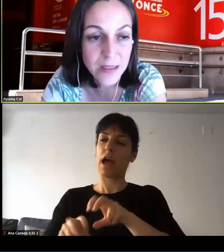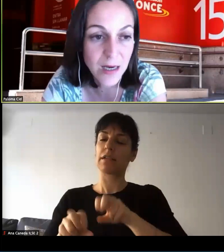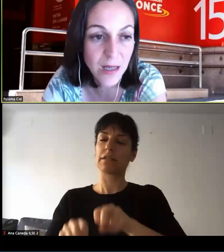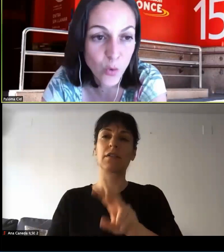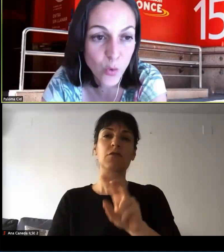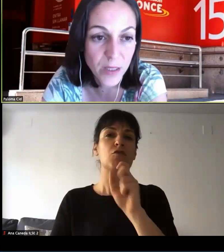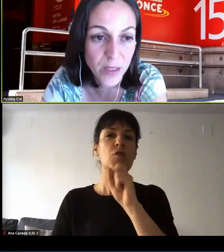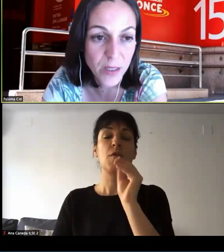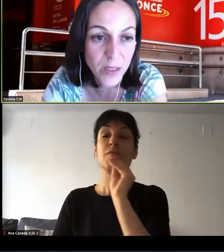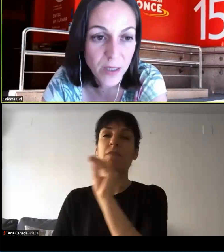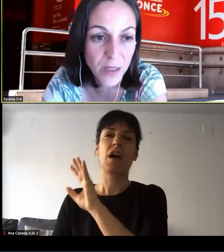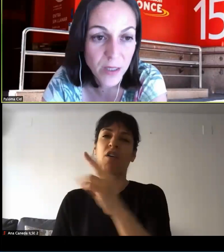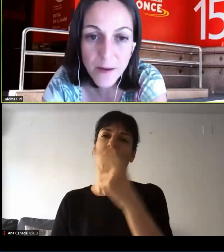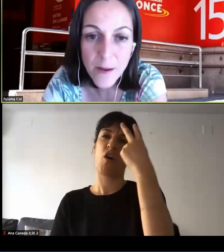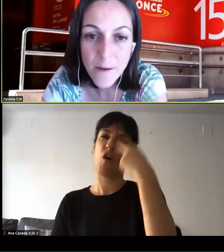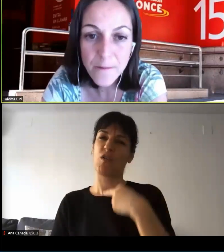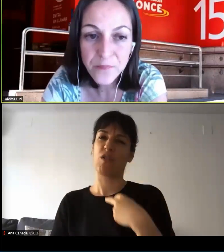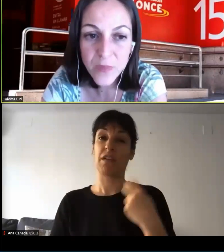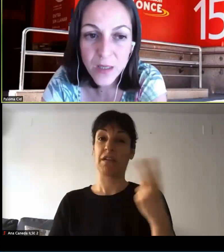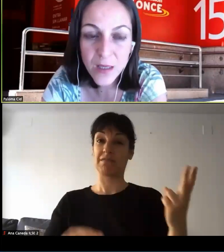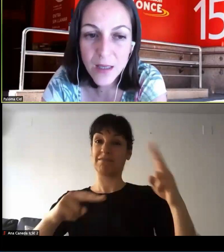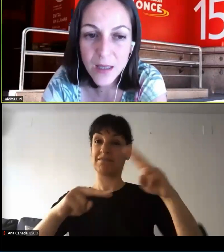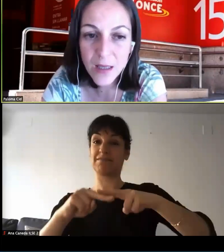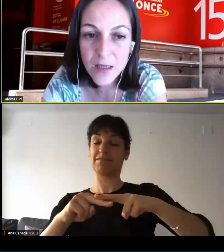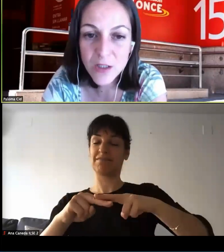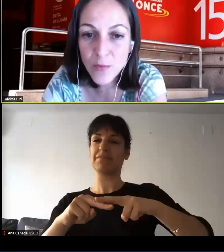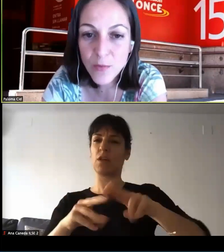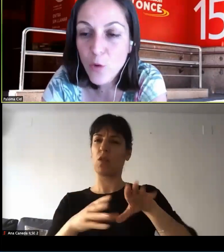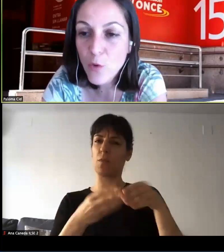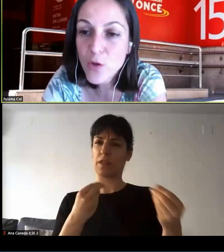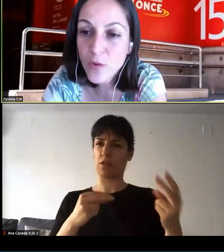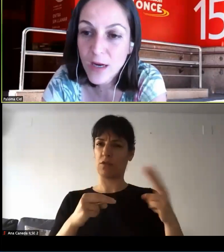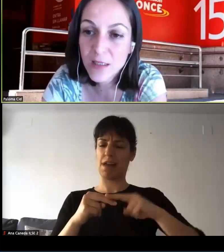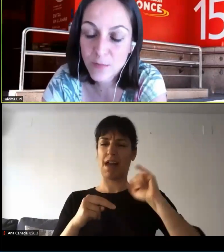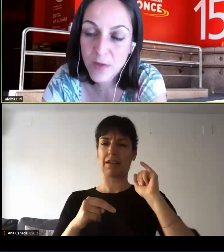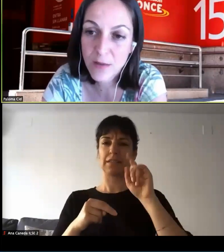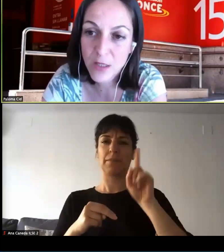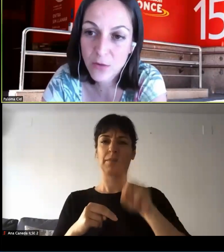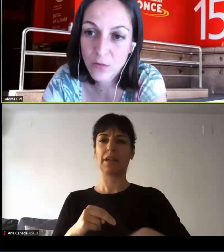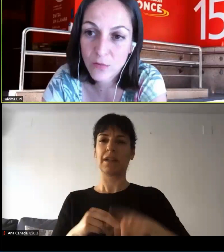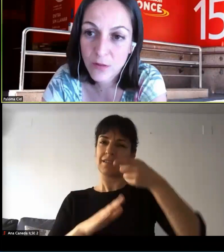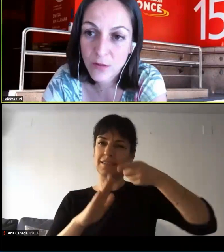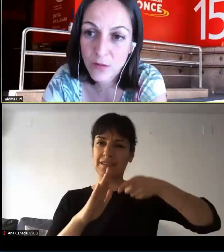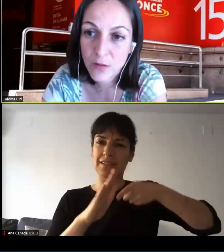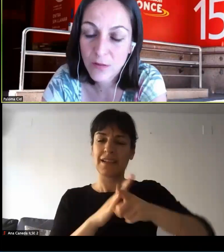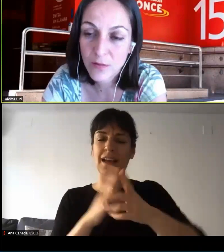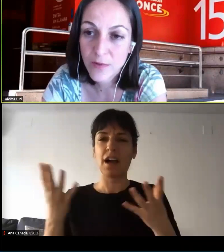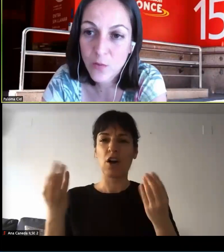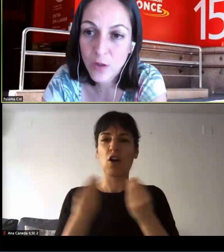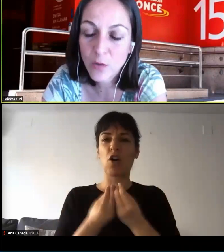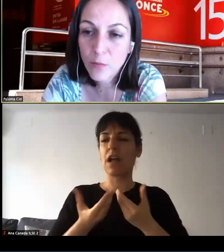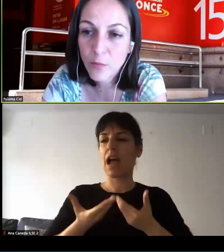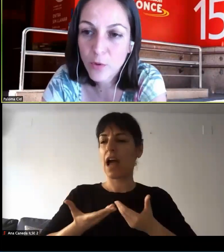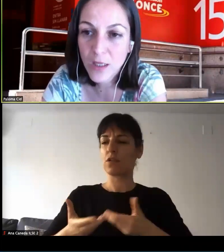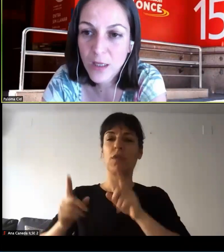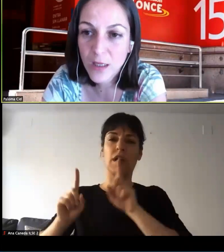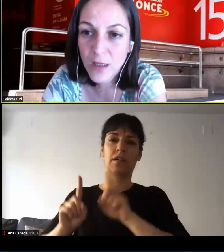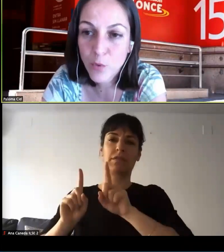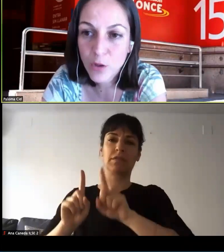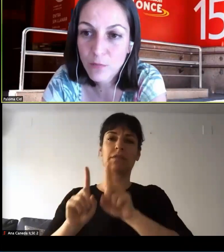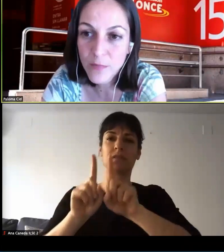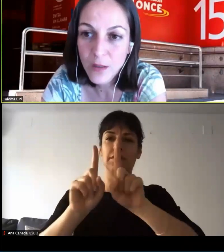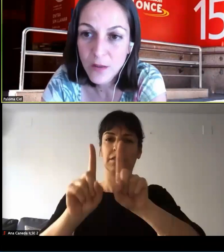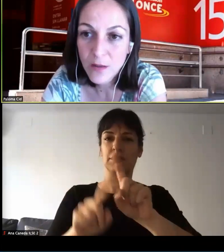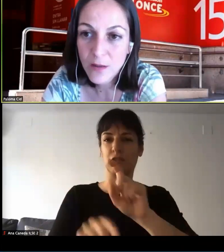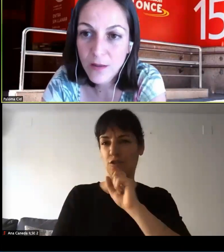tenéis en la documentación también sobre cómo ayudar al desplazamiento. ¿De acuerdo? Porque,